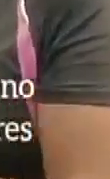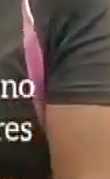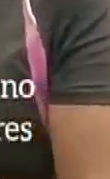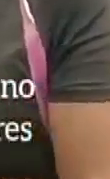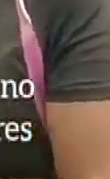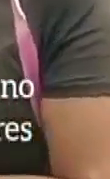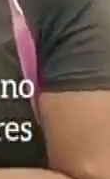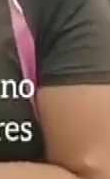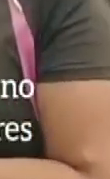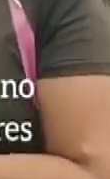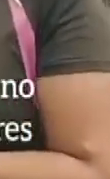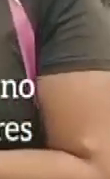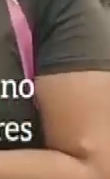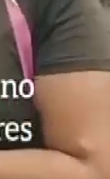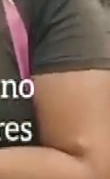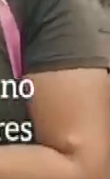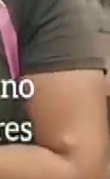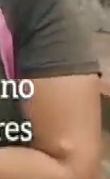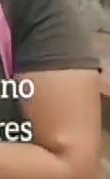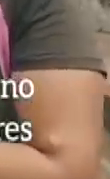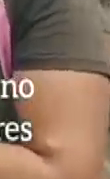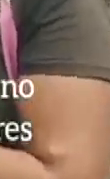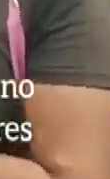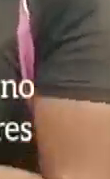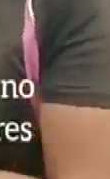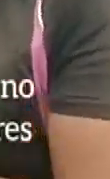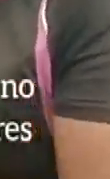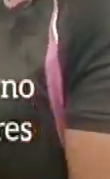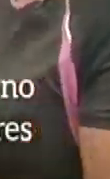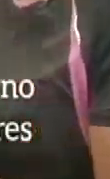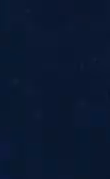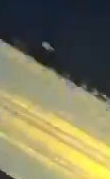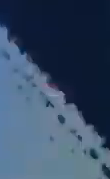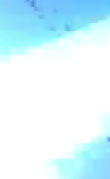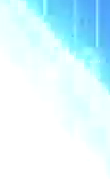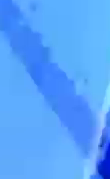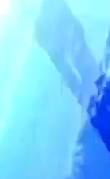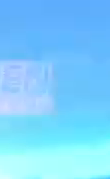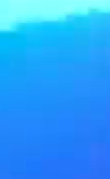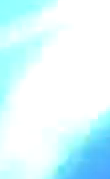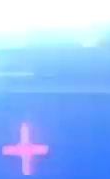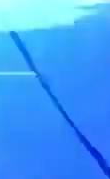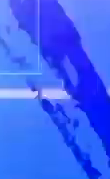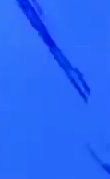agua ya no estén botándose en los sectores.